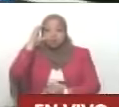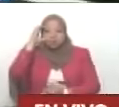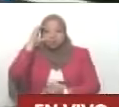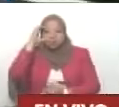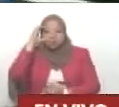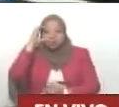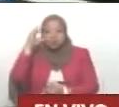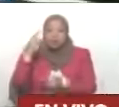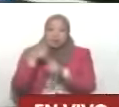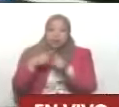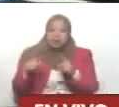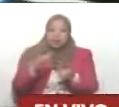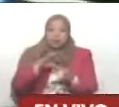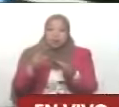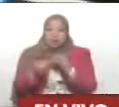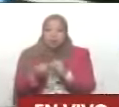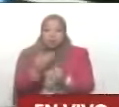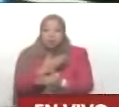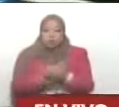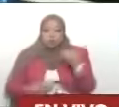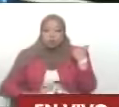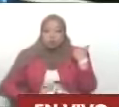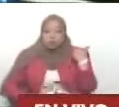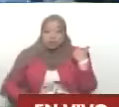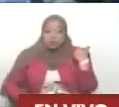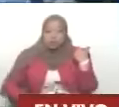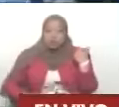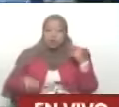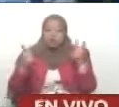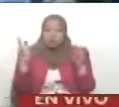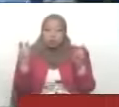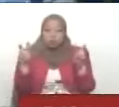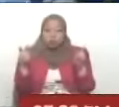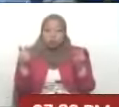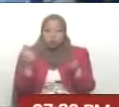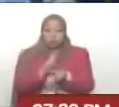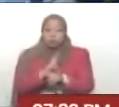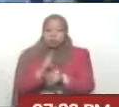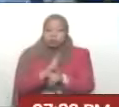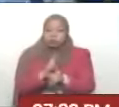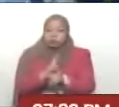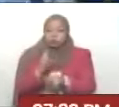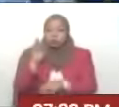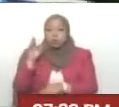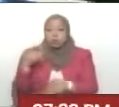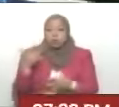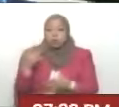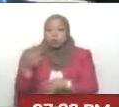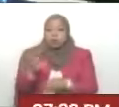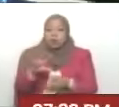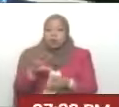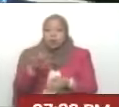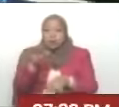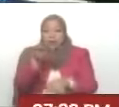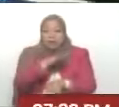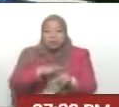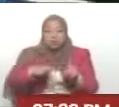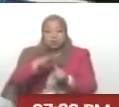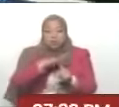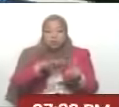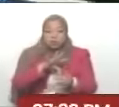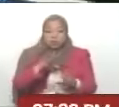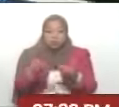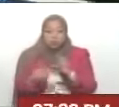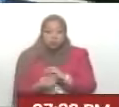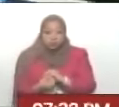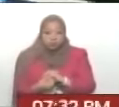Unidos, porque los tiempos cambiaron. Aceleradamente, ¿verdad? Aceleradamente. Entonces, tenemos, según los últimos datos obtenidos, ¿te recuerda cuando